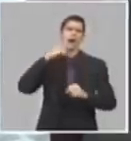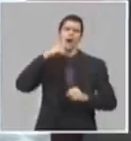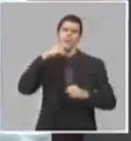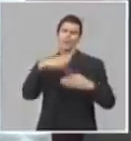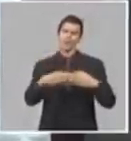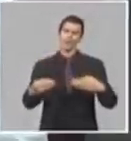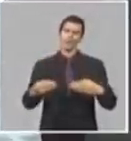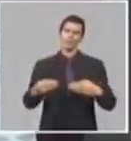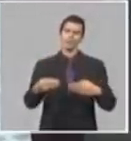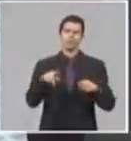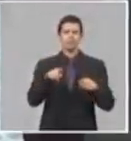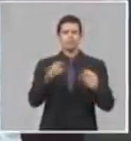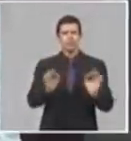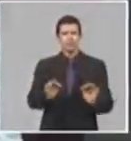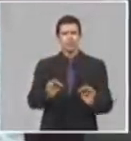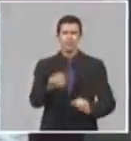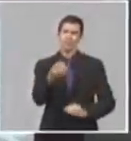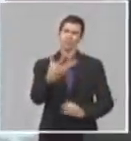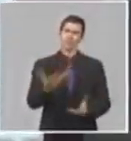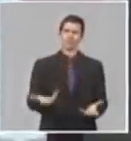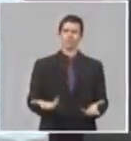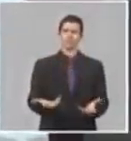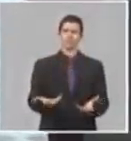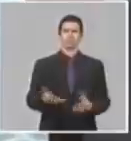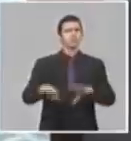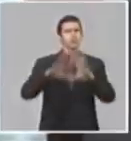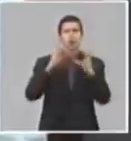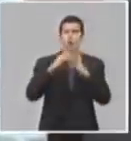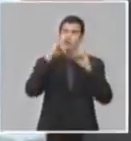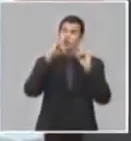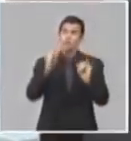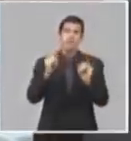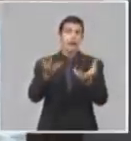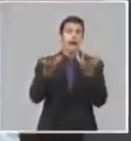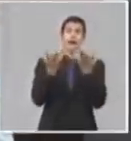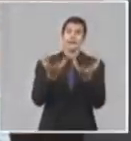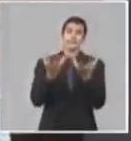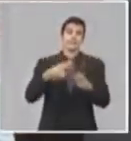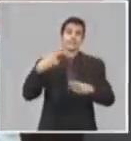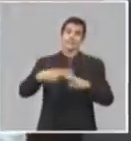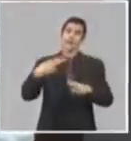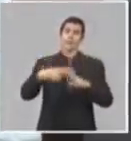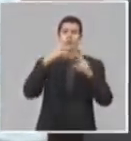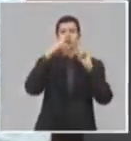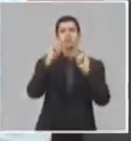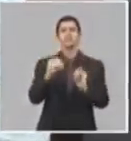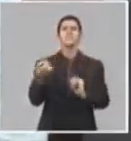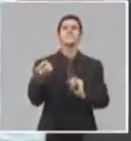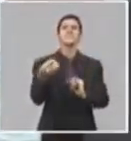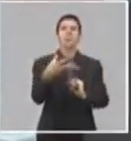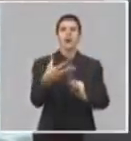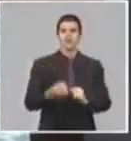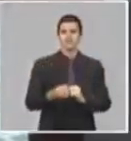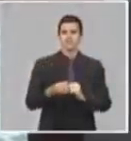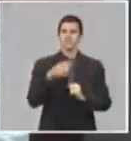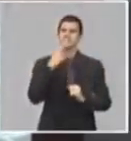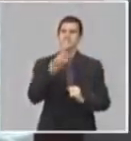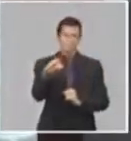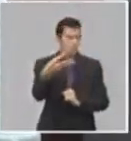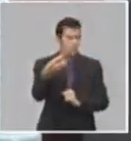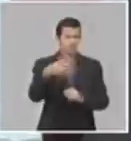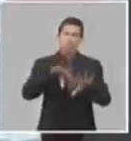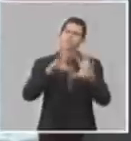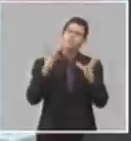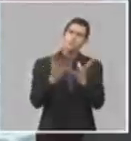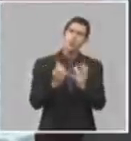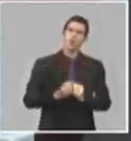a un costo tremendo un nivel de ventas en las tiendas en CUC, fundamentalmente de alimentos,